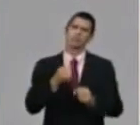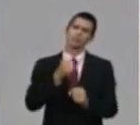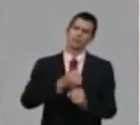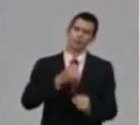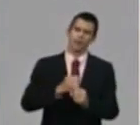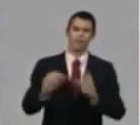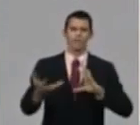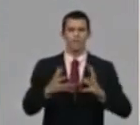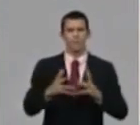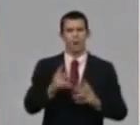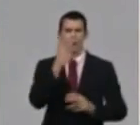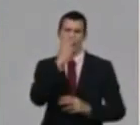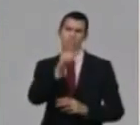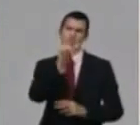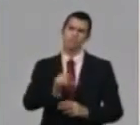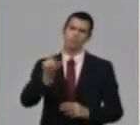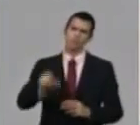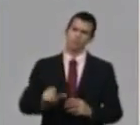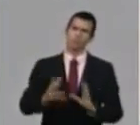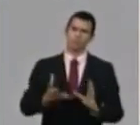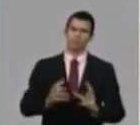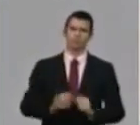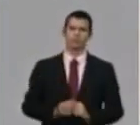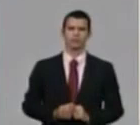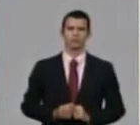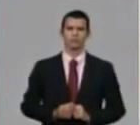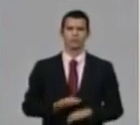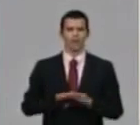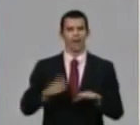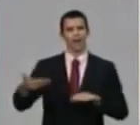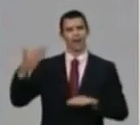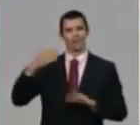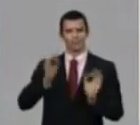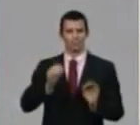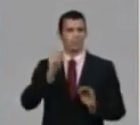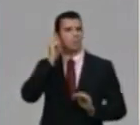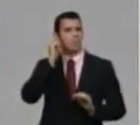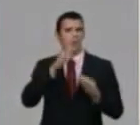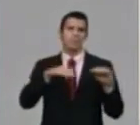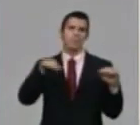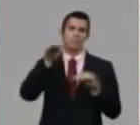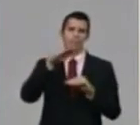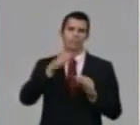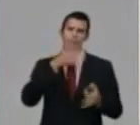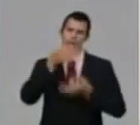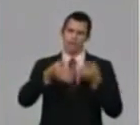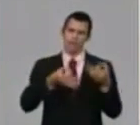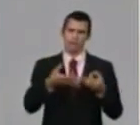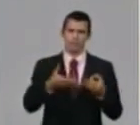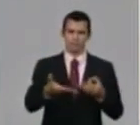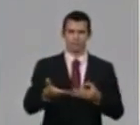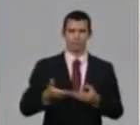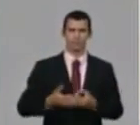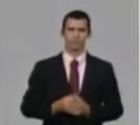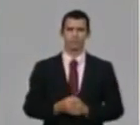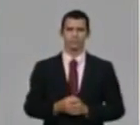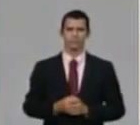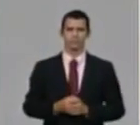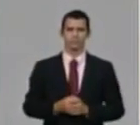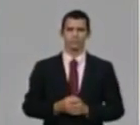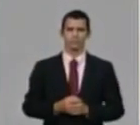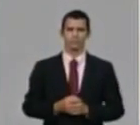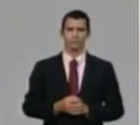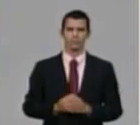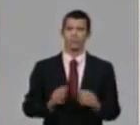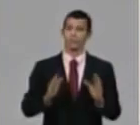seguridad social y la asistencia social, que muy bien ha explicado la ministra de Trabajo y Seguridad Social. Precisamente son las